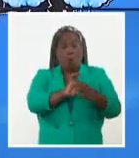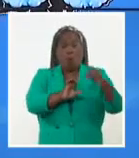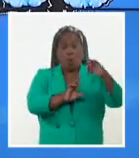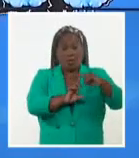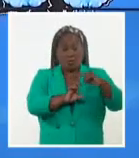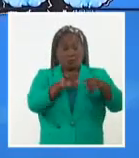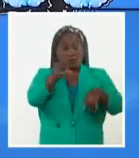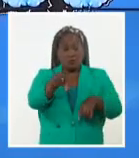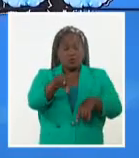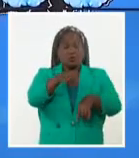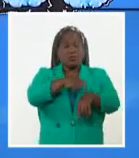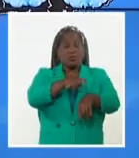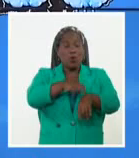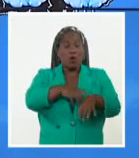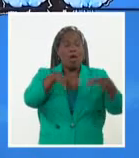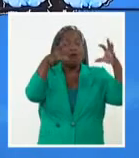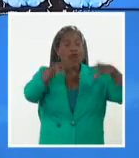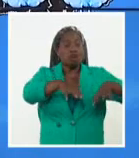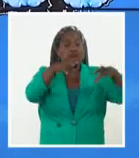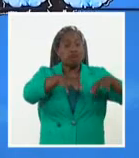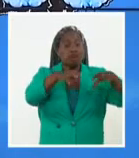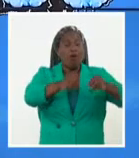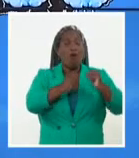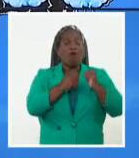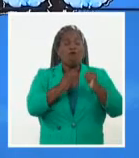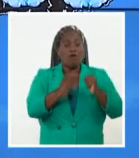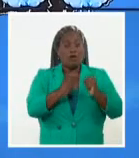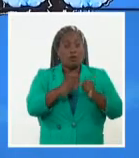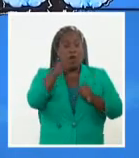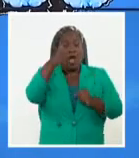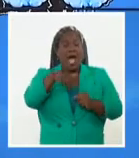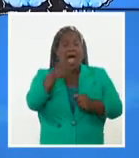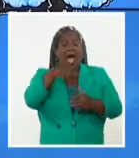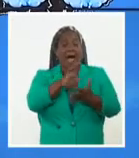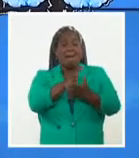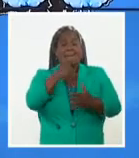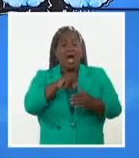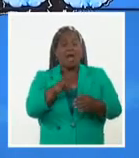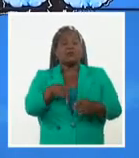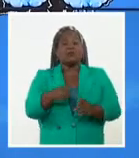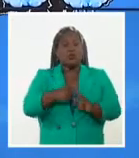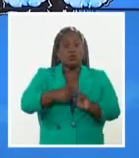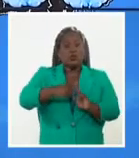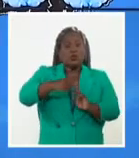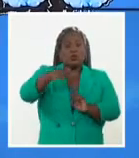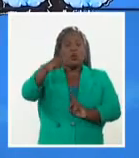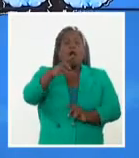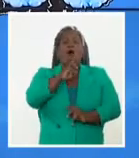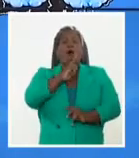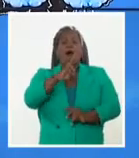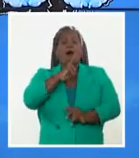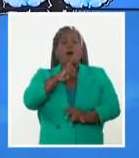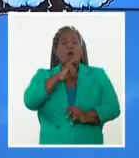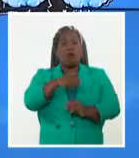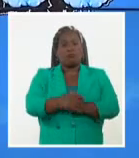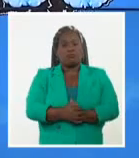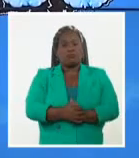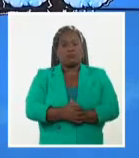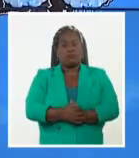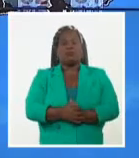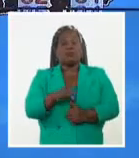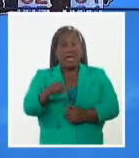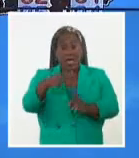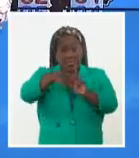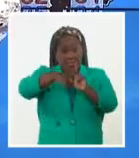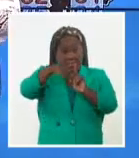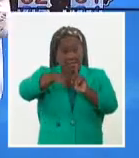horas ha estado lloviendo fuerte de manera local en Jamal, lo que ha estado ocasionando inundaciones súbitas en zonas bajas de ese territorio. Las temperaturas,